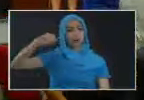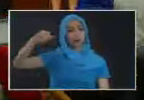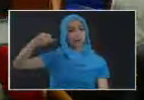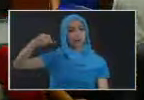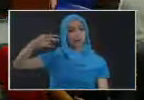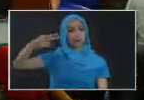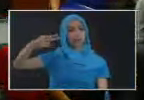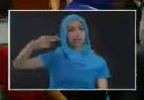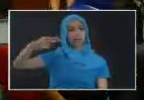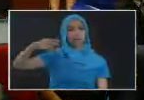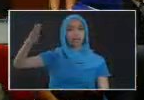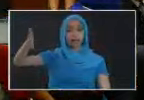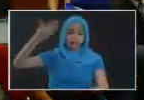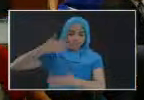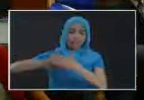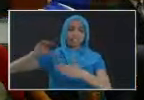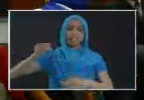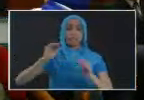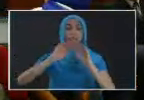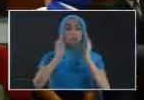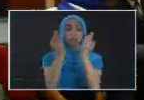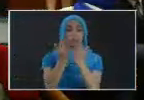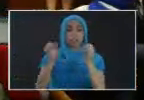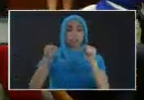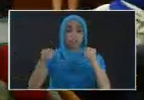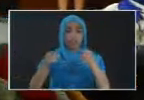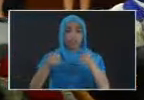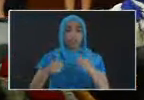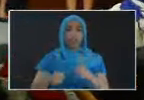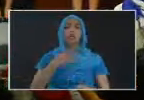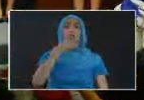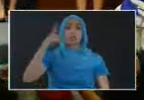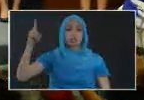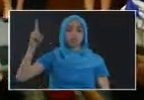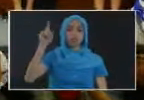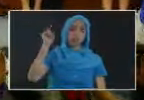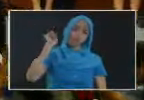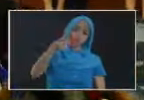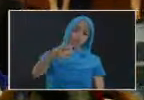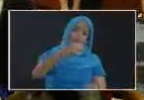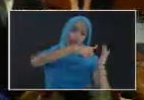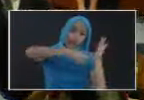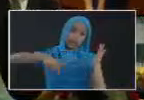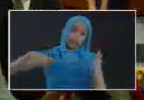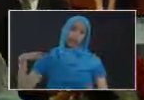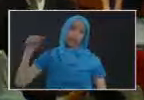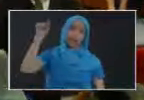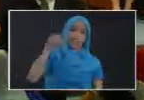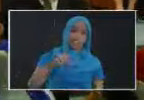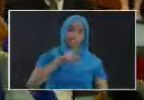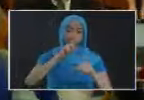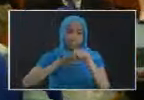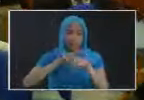Antes de la fundación del mundo, Dios te había marcado para este tiempo.